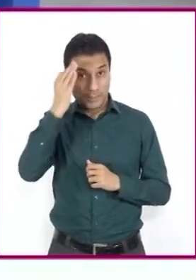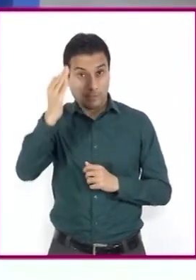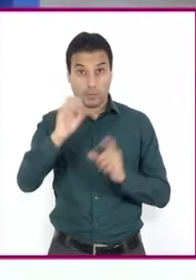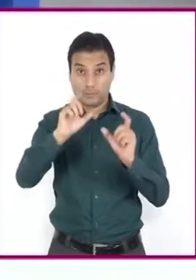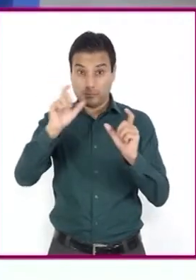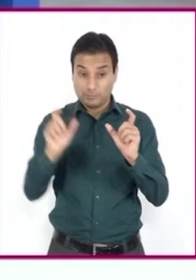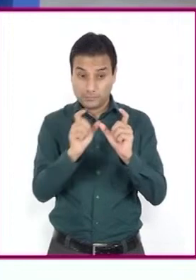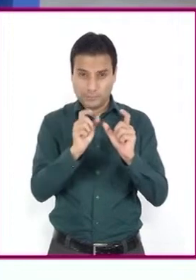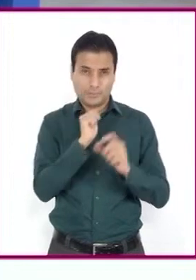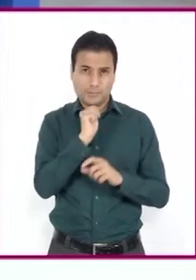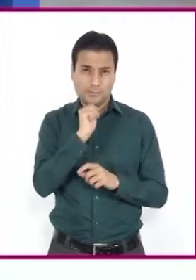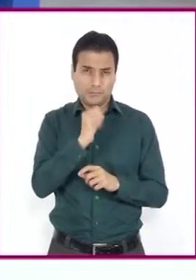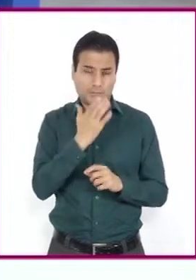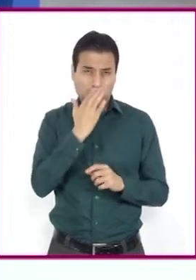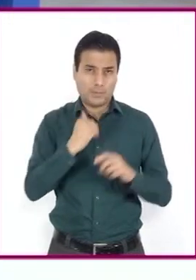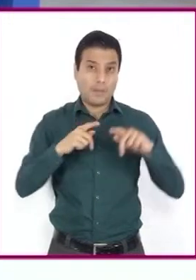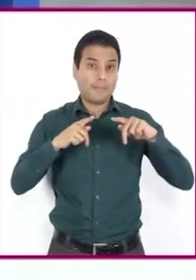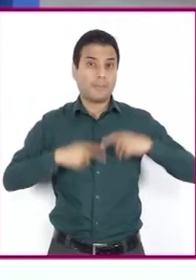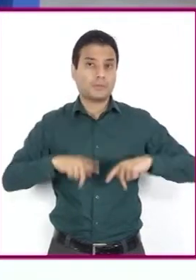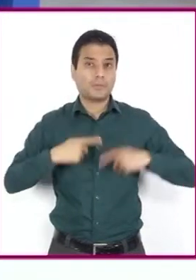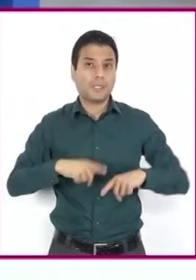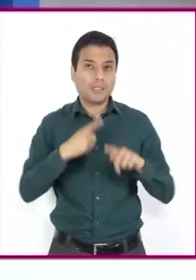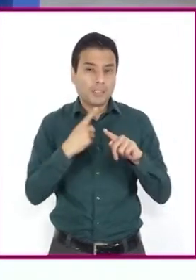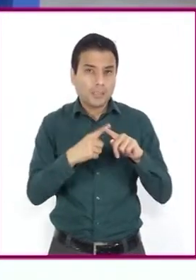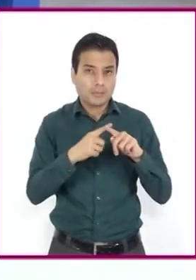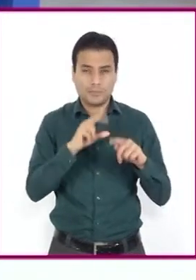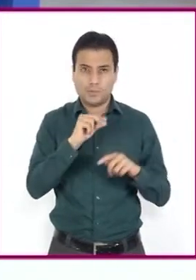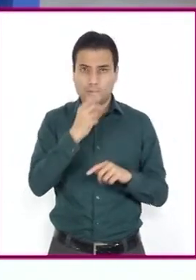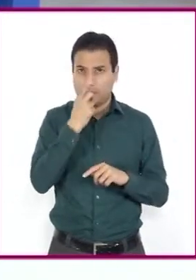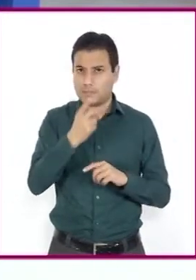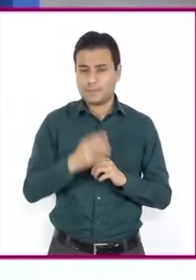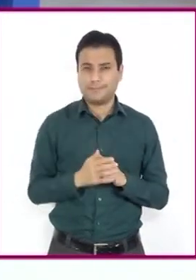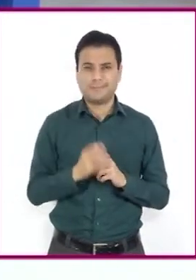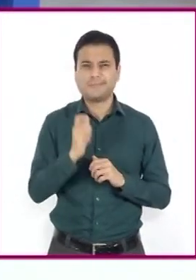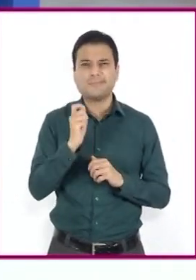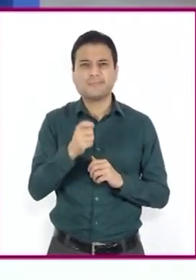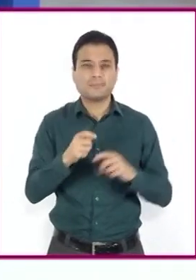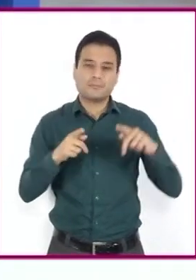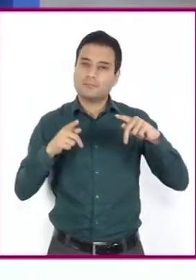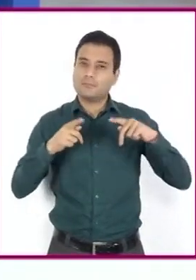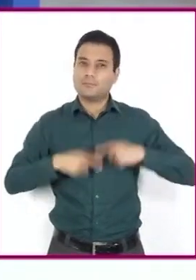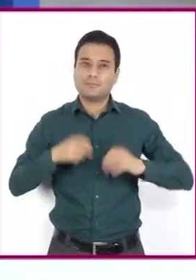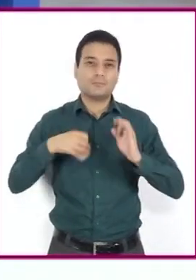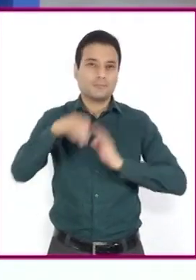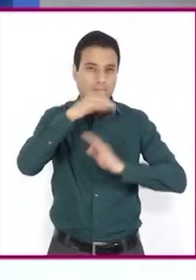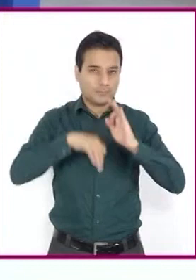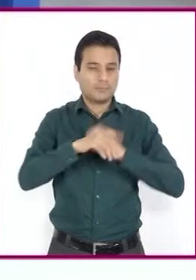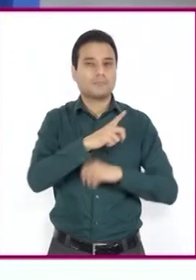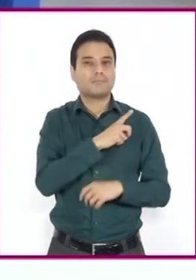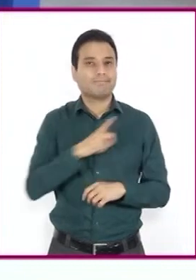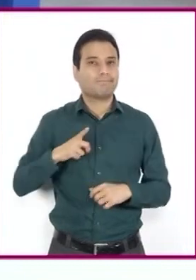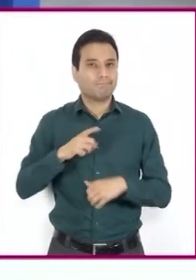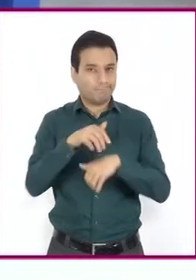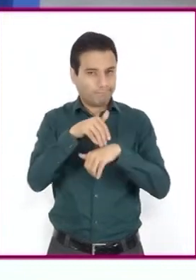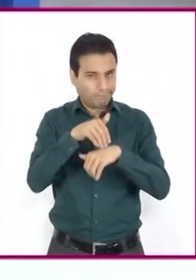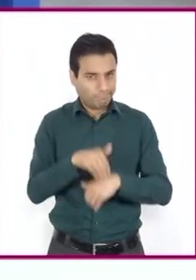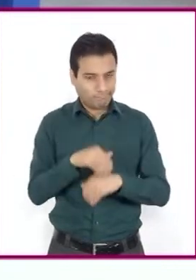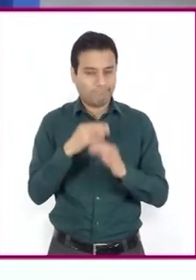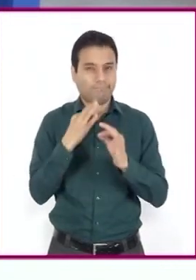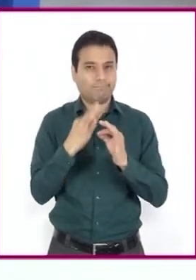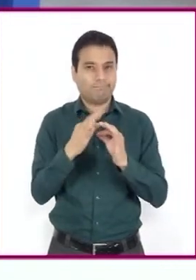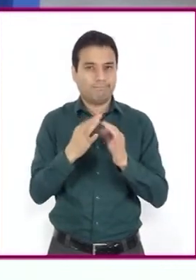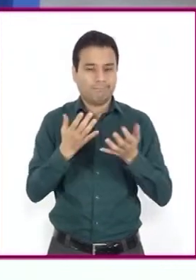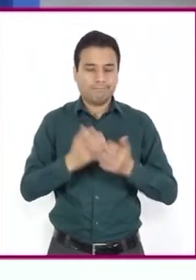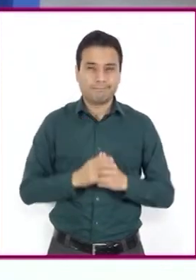indican una persona gramatical específica, por lo que da a entender que todas las personas deben acatar las normas en todo